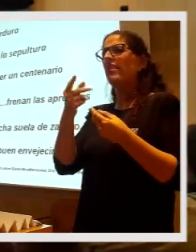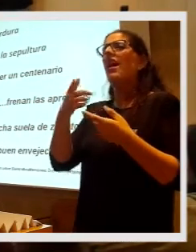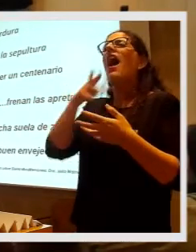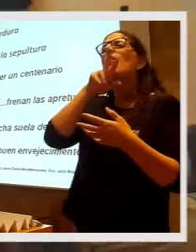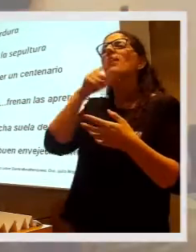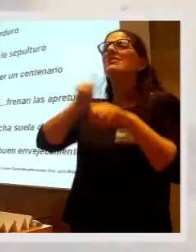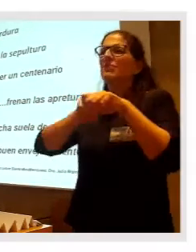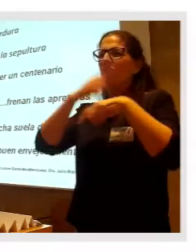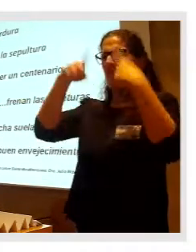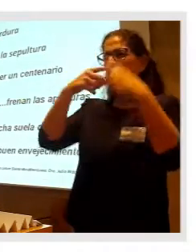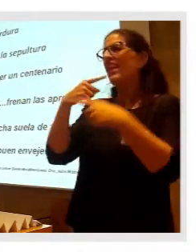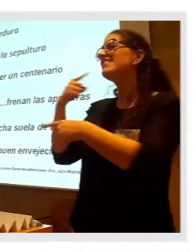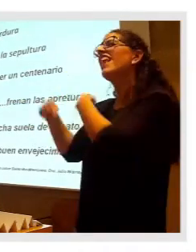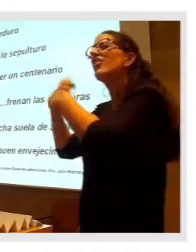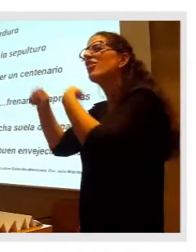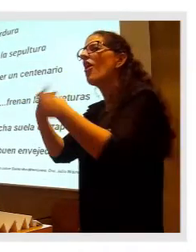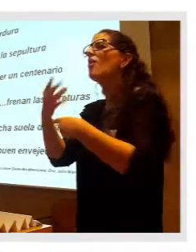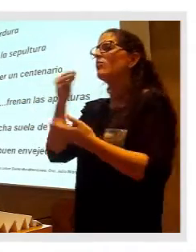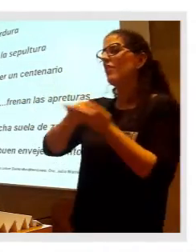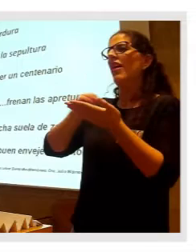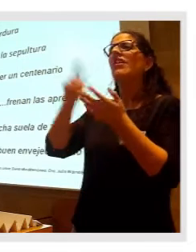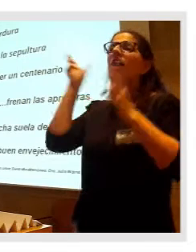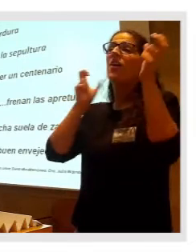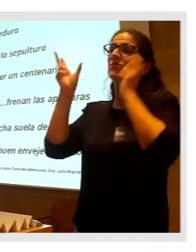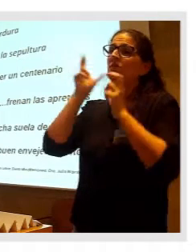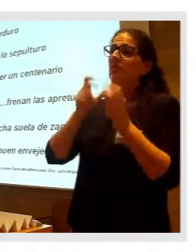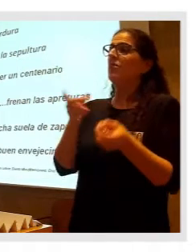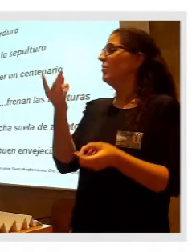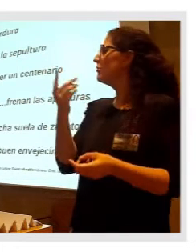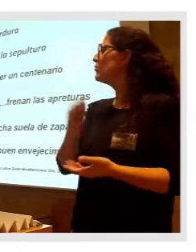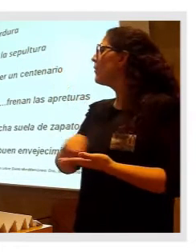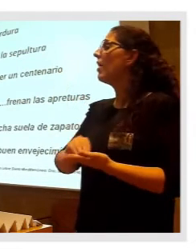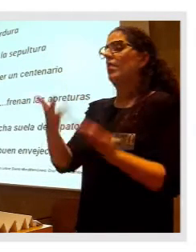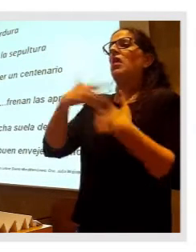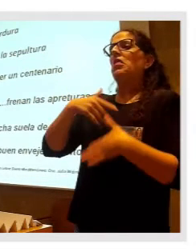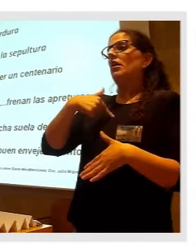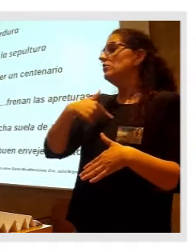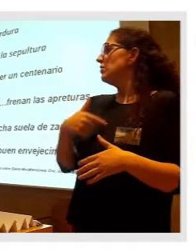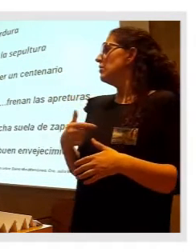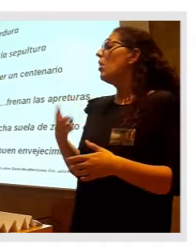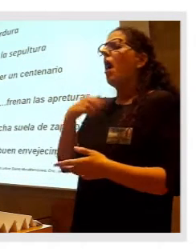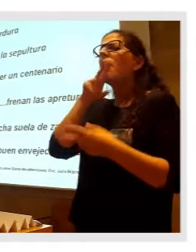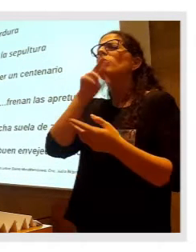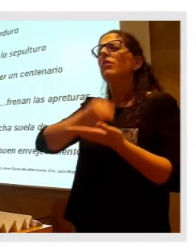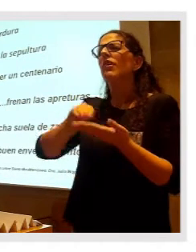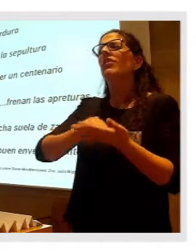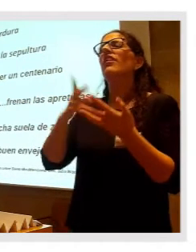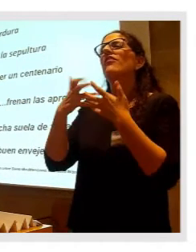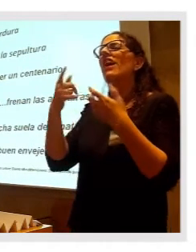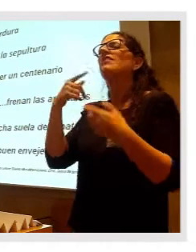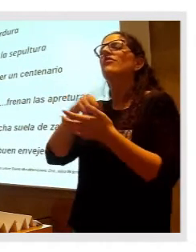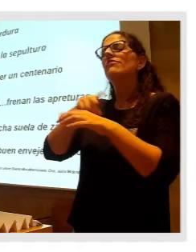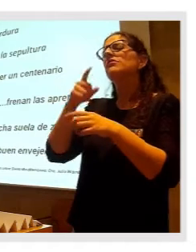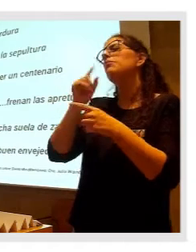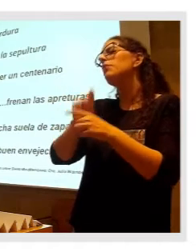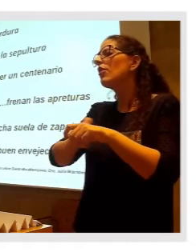y fijaros que esto es el día a día, si lo tenemos introducido en nuestro interior, que utilizamos muchos de estos refranes que todos hacen